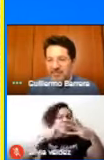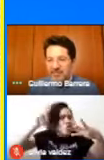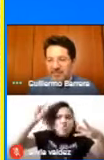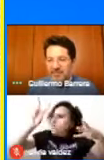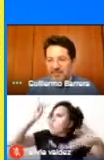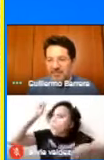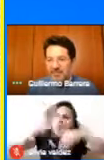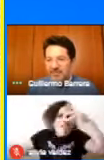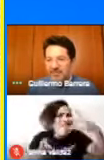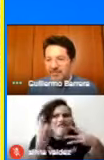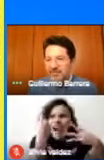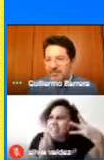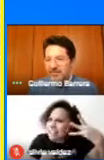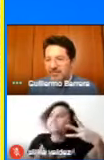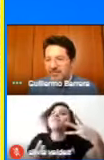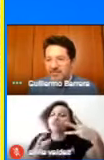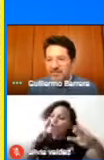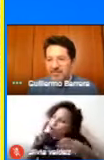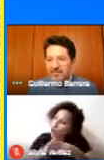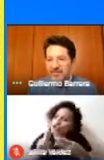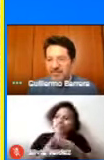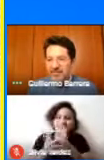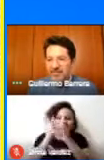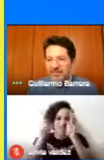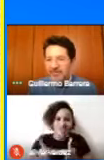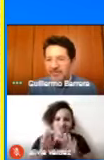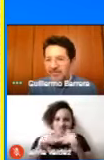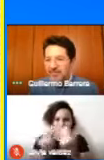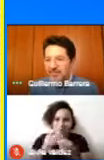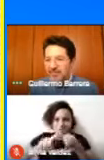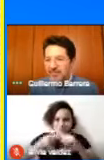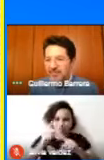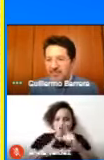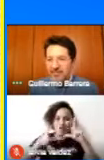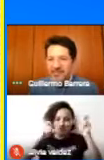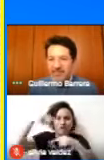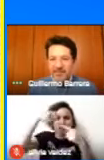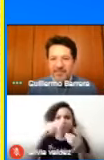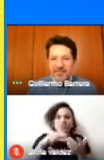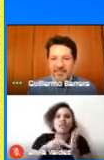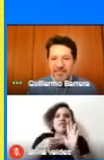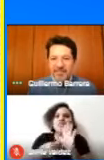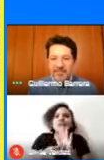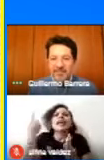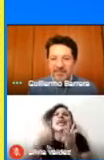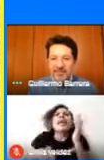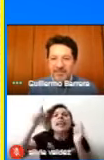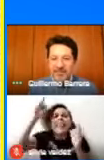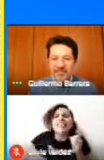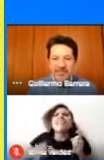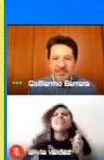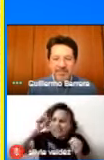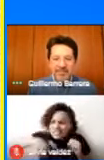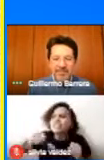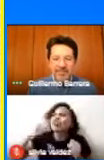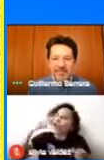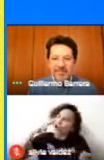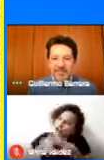que deben conocer los estudiantes de Colegios Amigos del Turismo, es decir, ¿qué deben sí o sí conocer